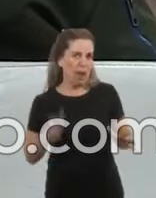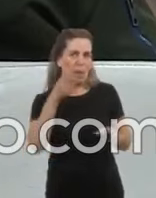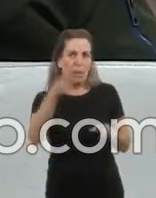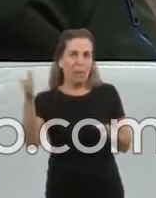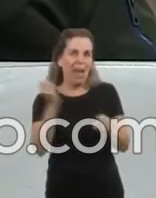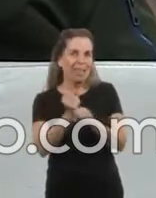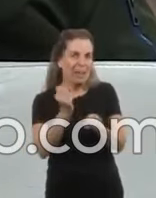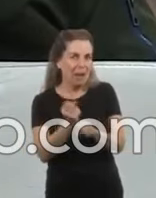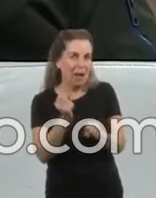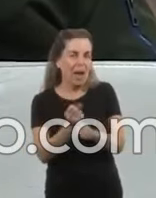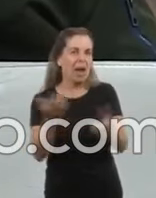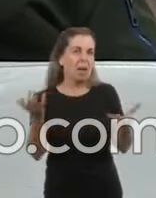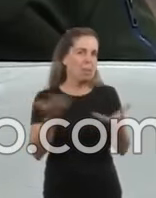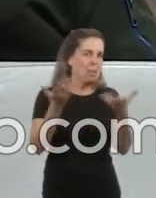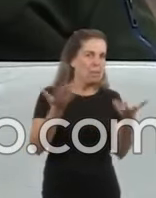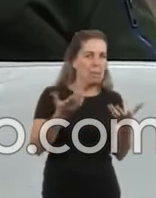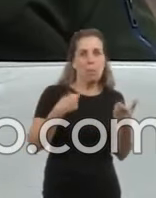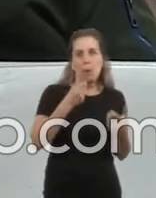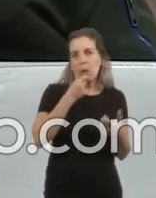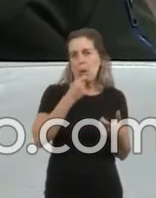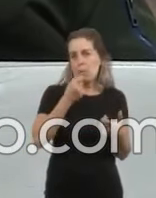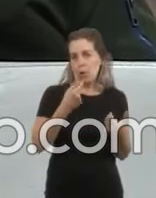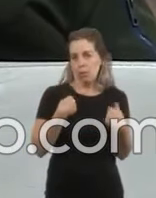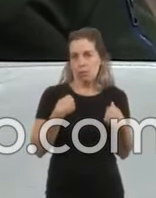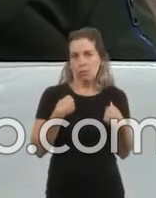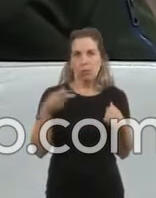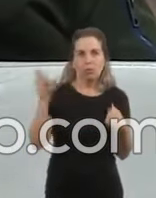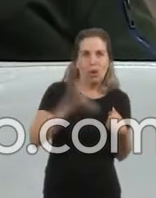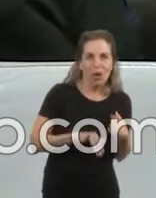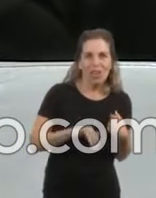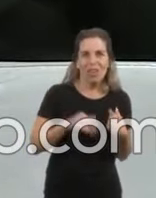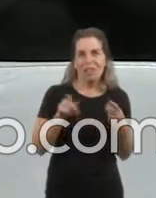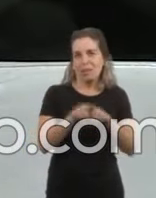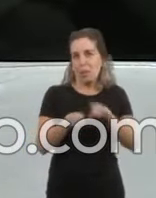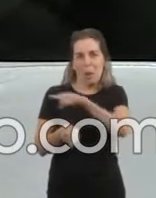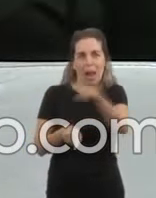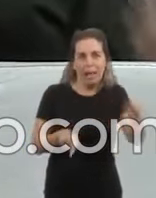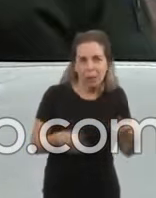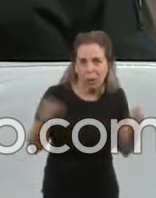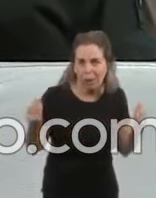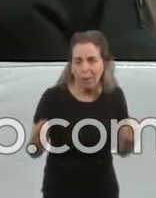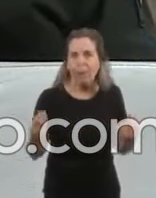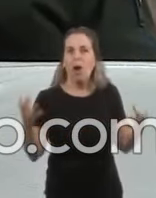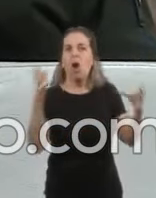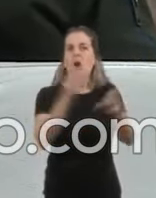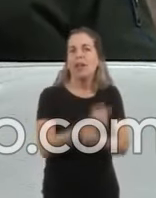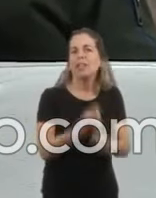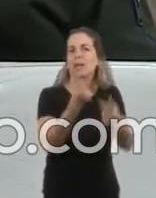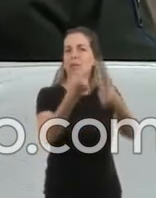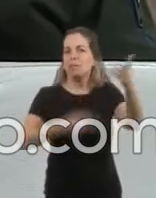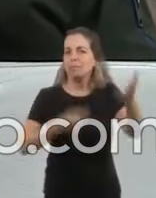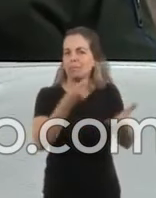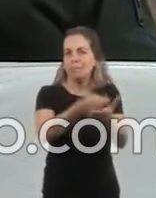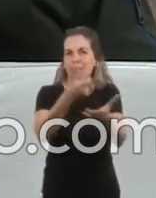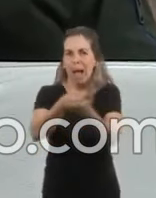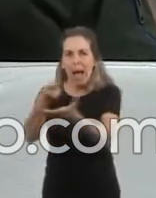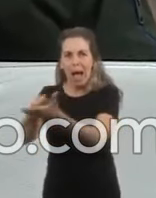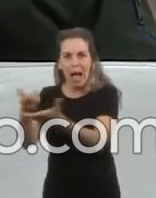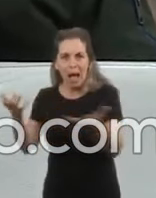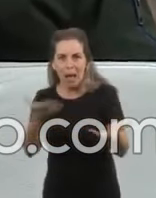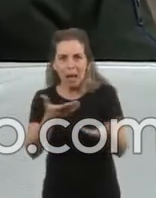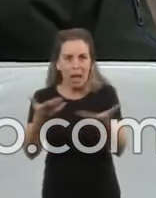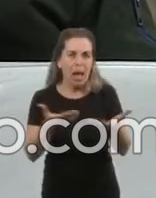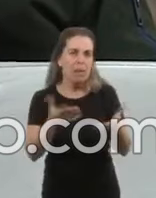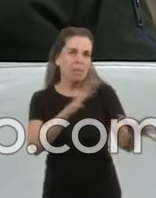ahora con Por ejemplo yo que viajo como todos no todos los días no se puede pagar el transporte o sea uno tiene un 15000